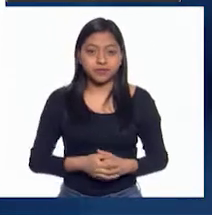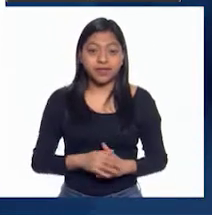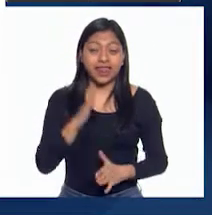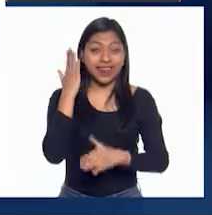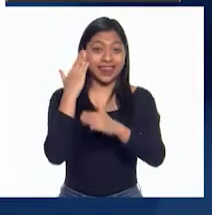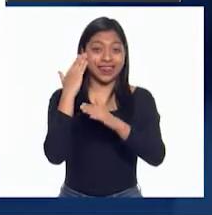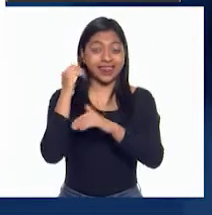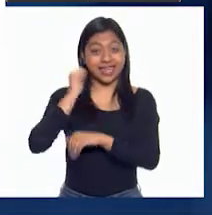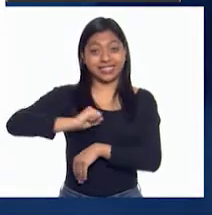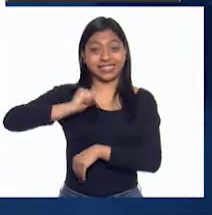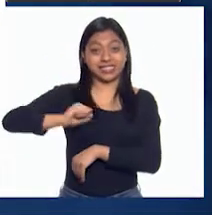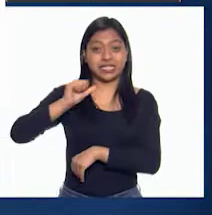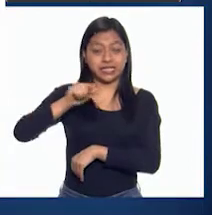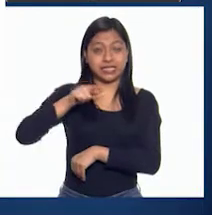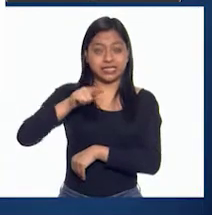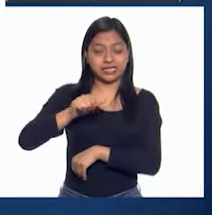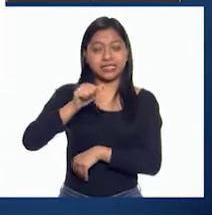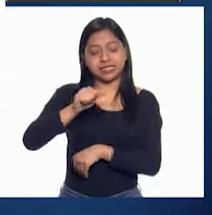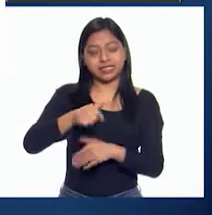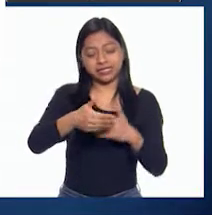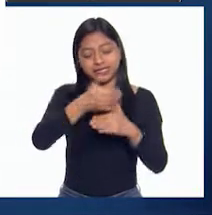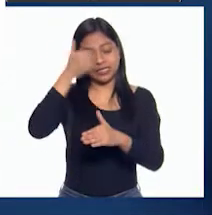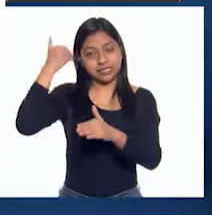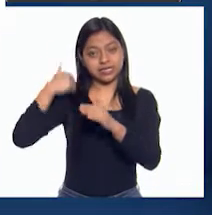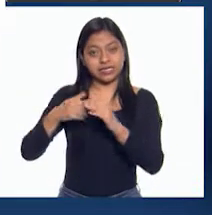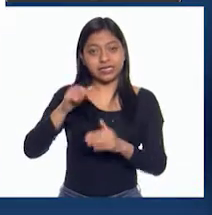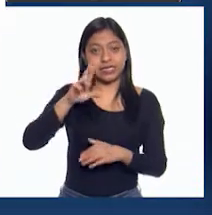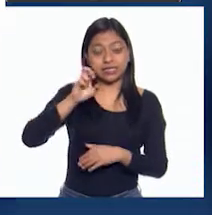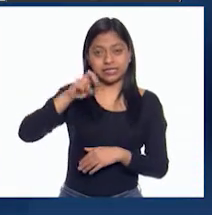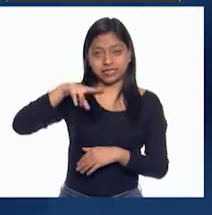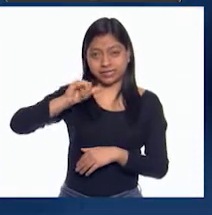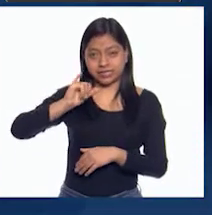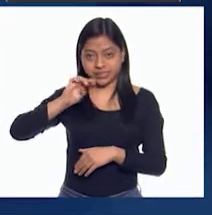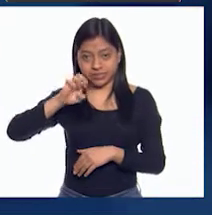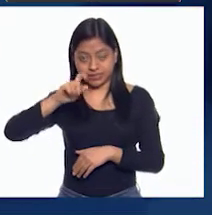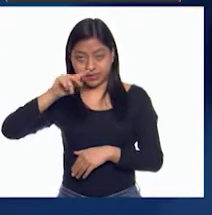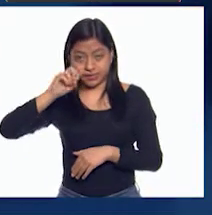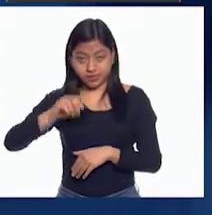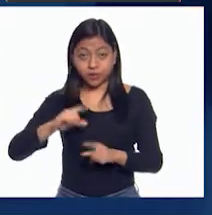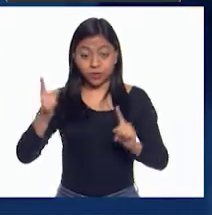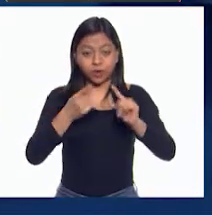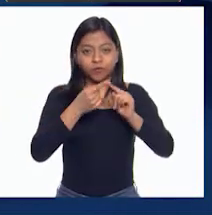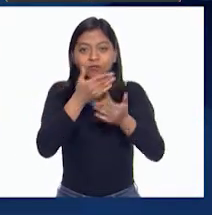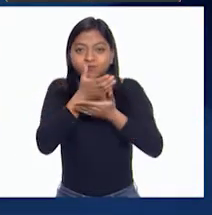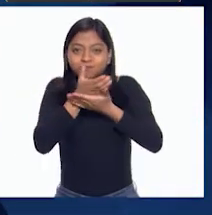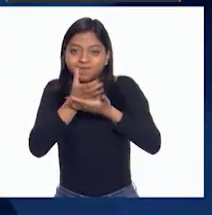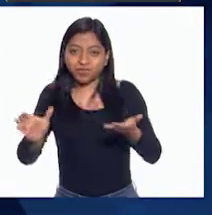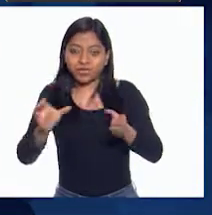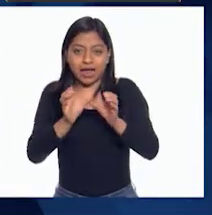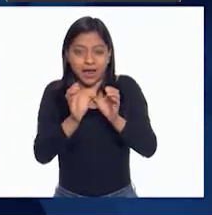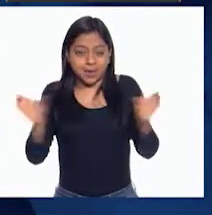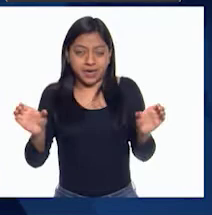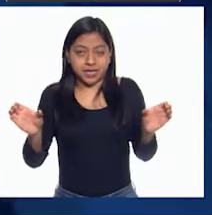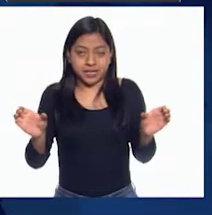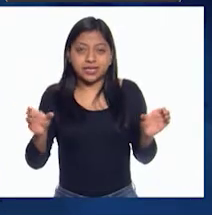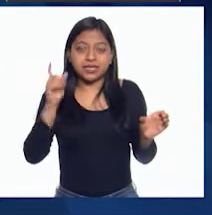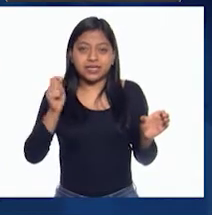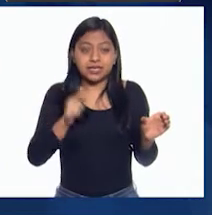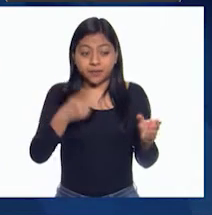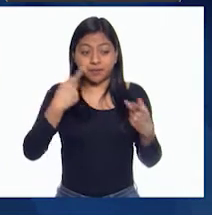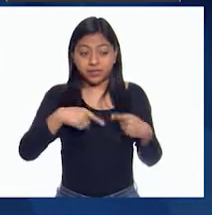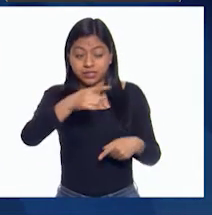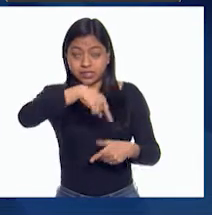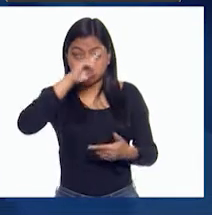siglo XVI, durante el Renacimiento, esta iglesia se dividió. Como dice nuestro libro de texto, una parte de los